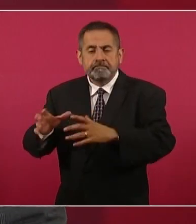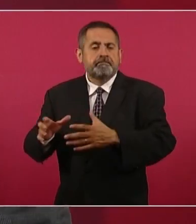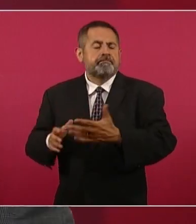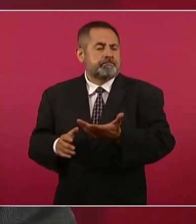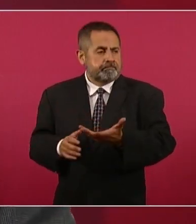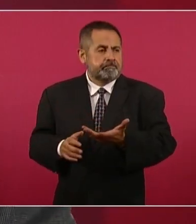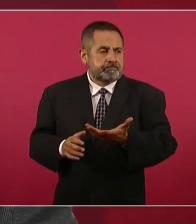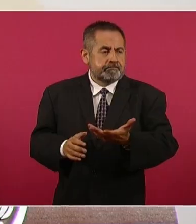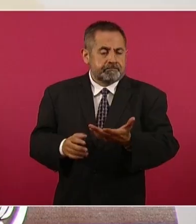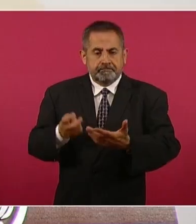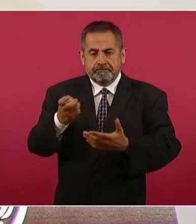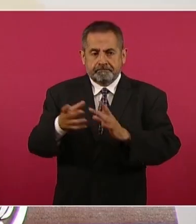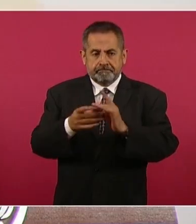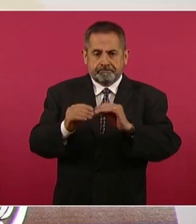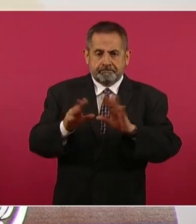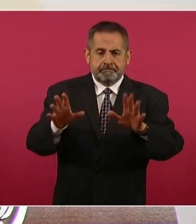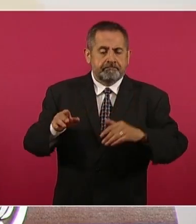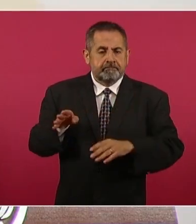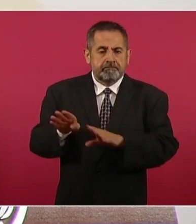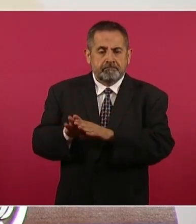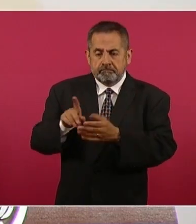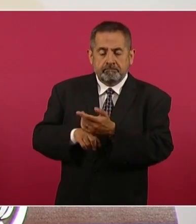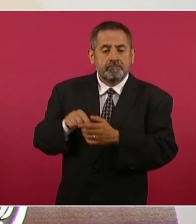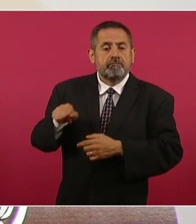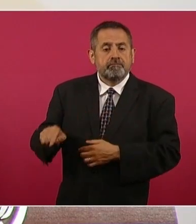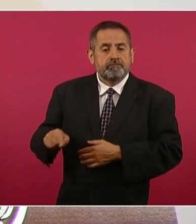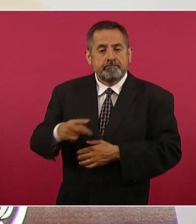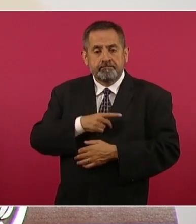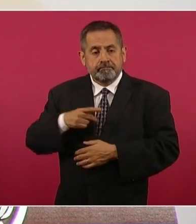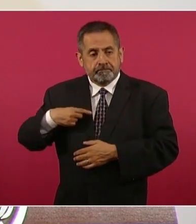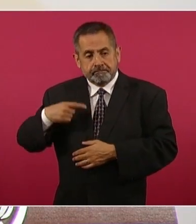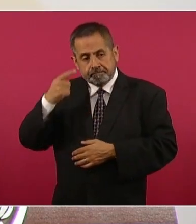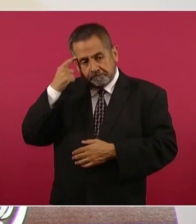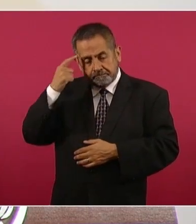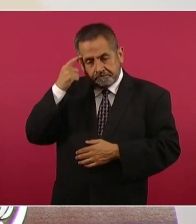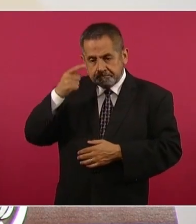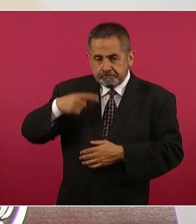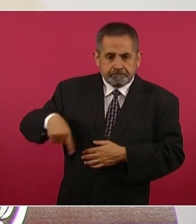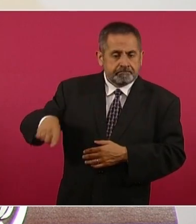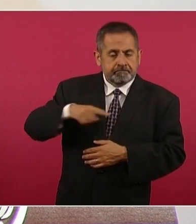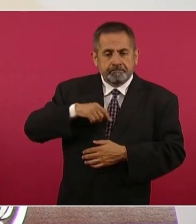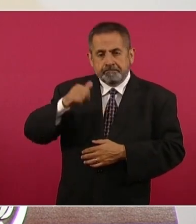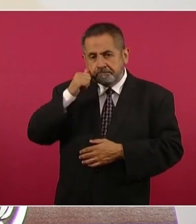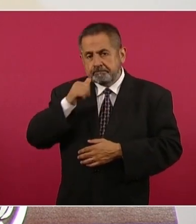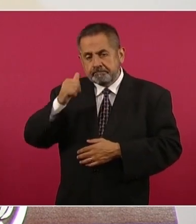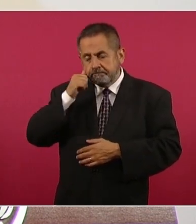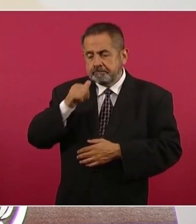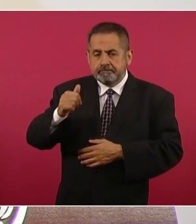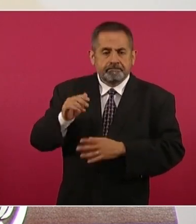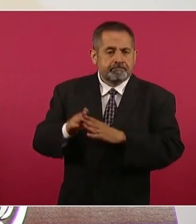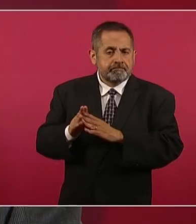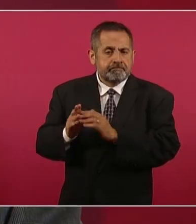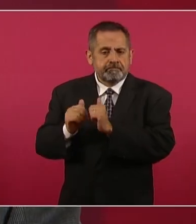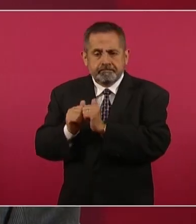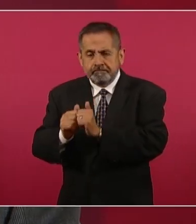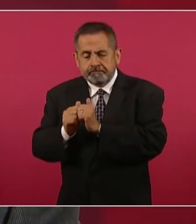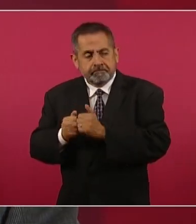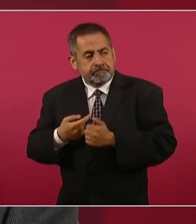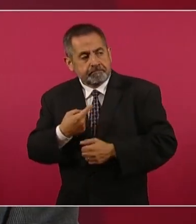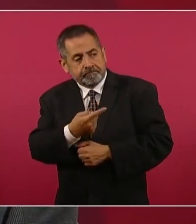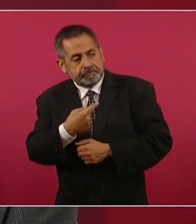que esto supone que debemos ir siempre de la mano con